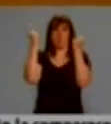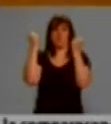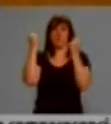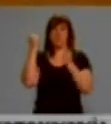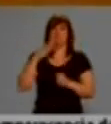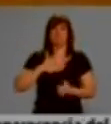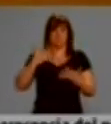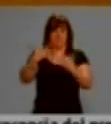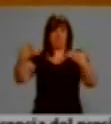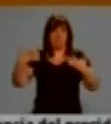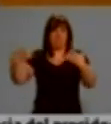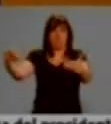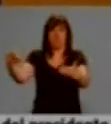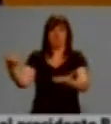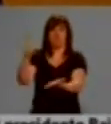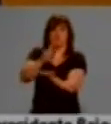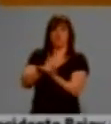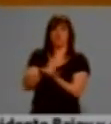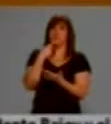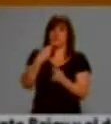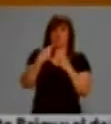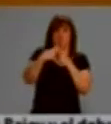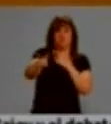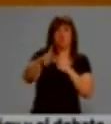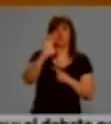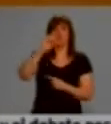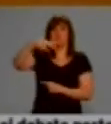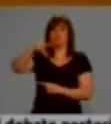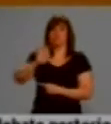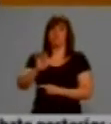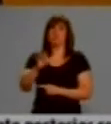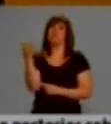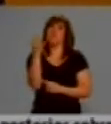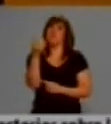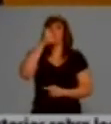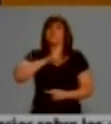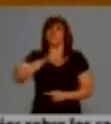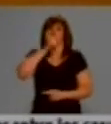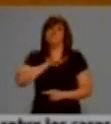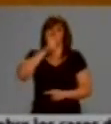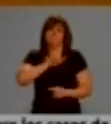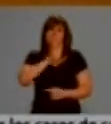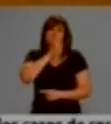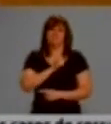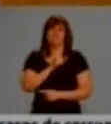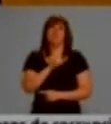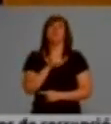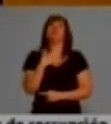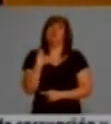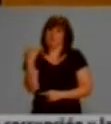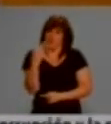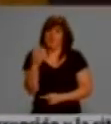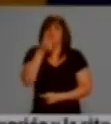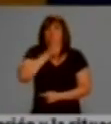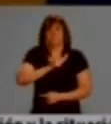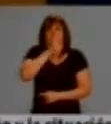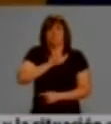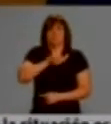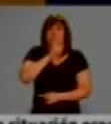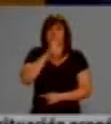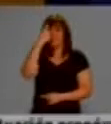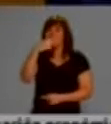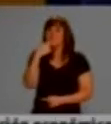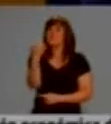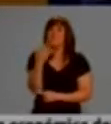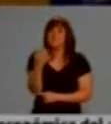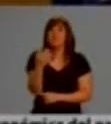propias palabras, y cito una vez más uno de sus SMS, hay que resistir, hay que resistir. Y sabe que le digo